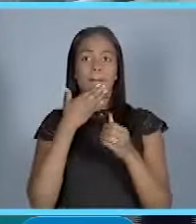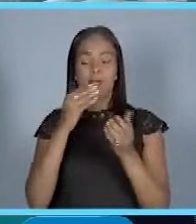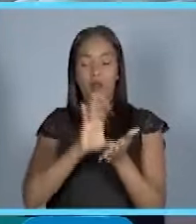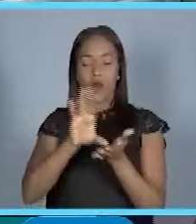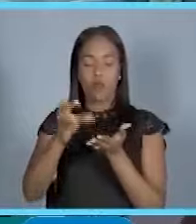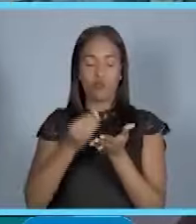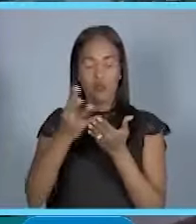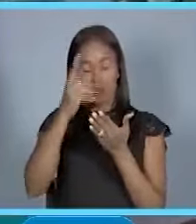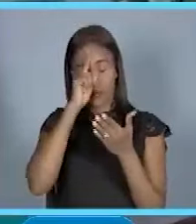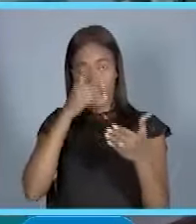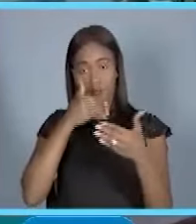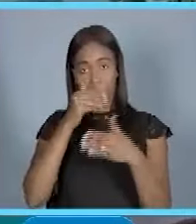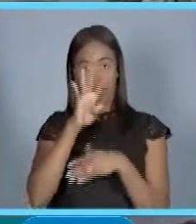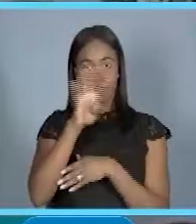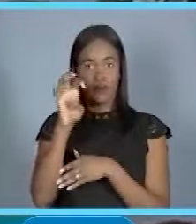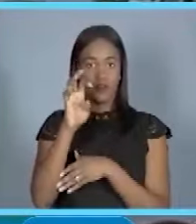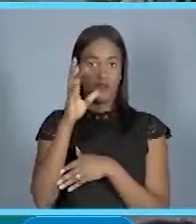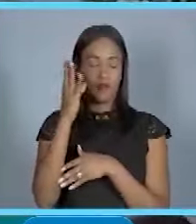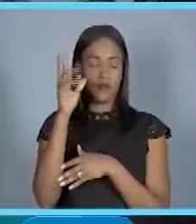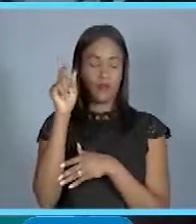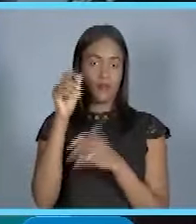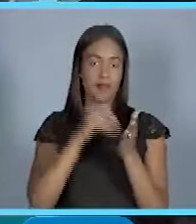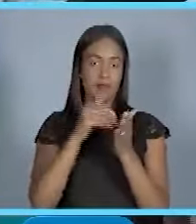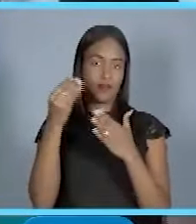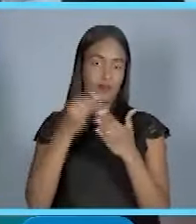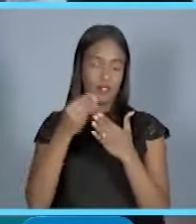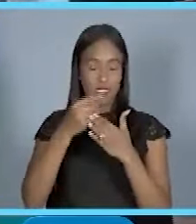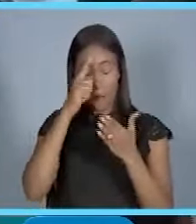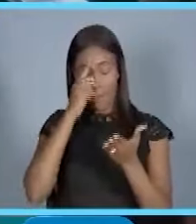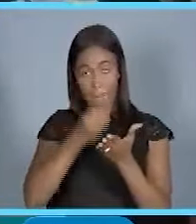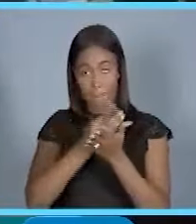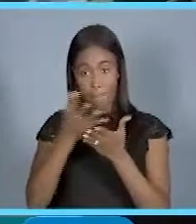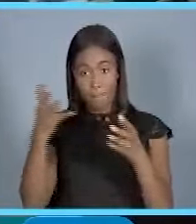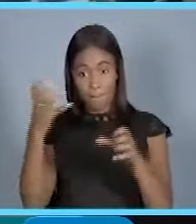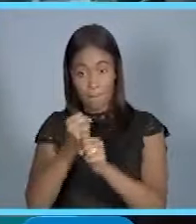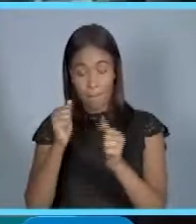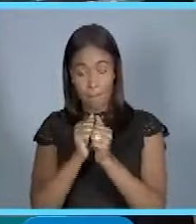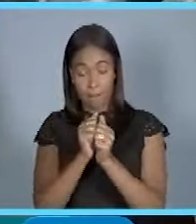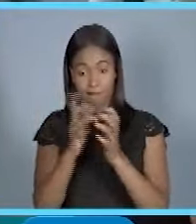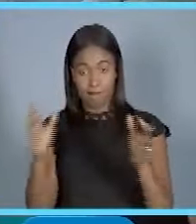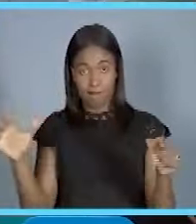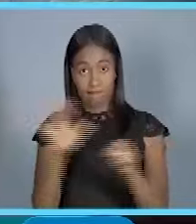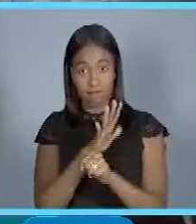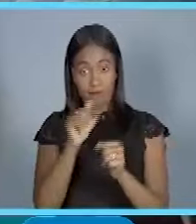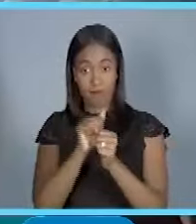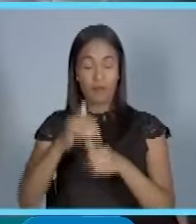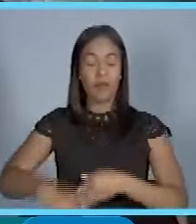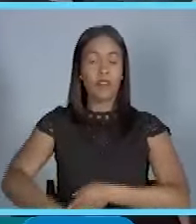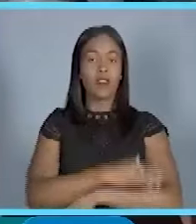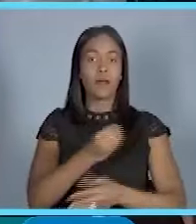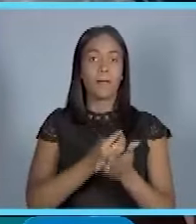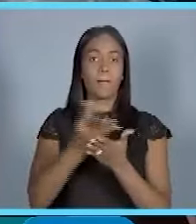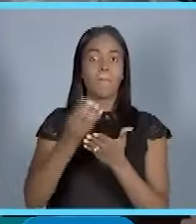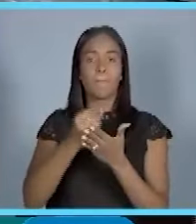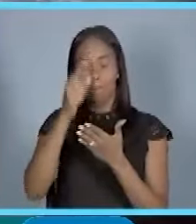inversión aproximada de 420 millones de pesos. Para la concretización de la ampliación total de la vía, la inversión alcanza